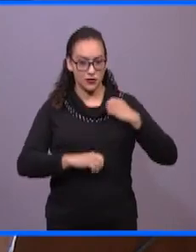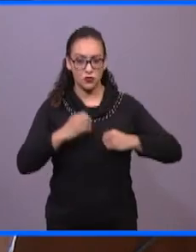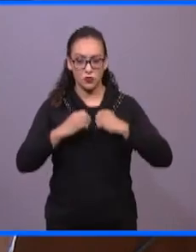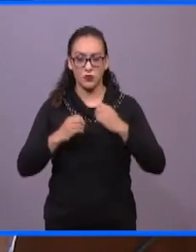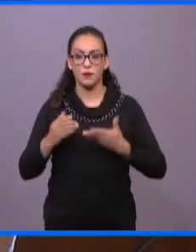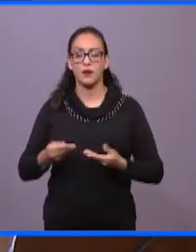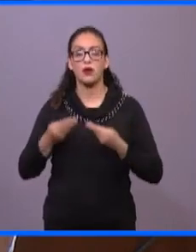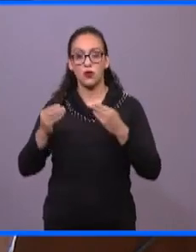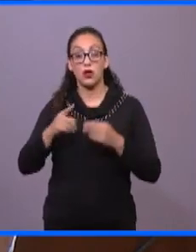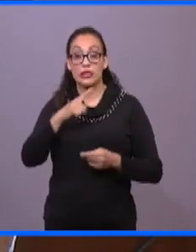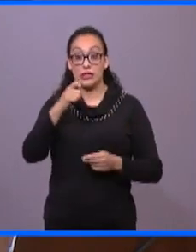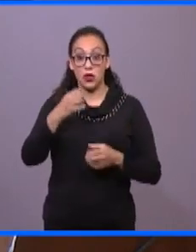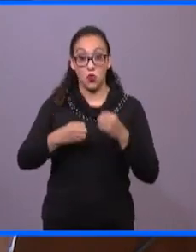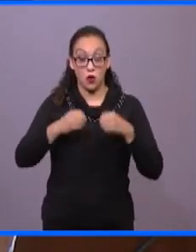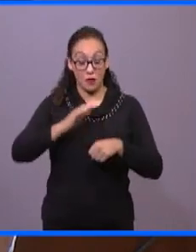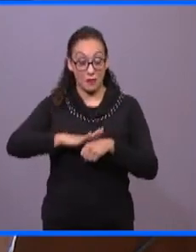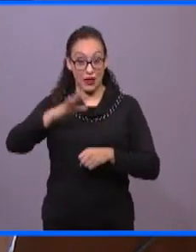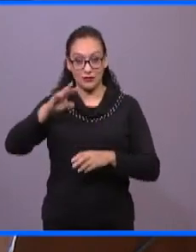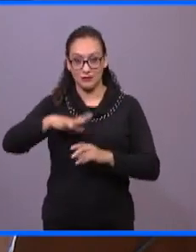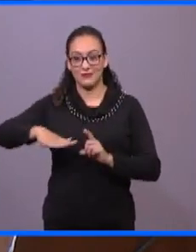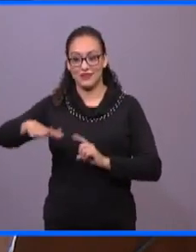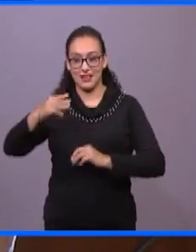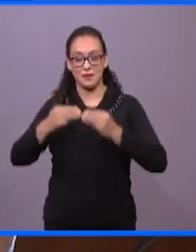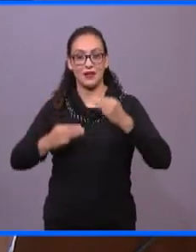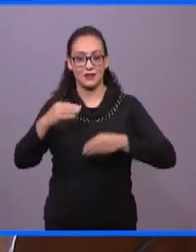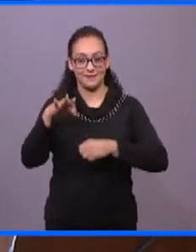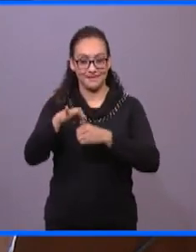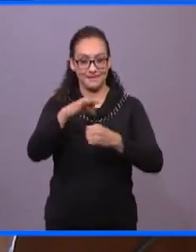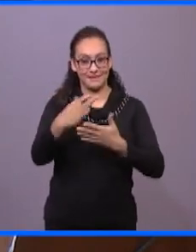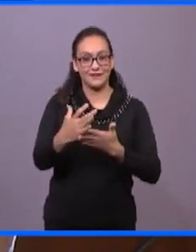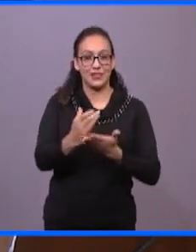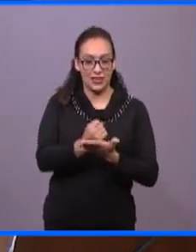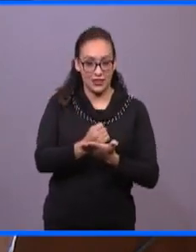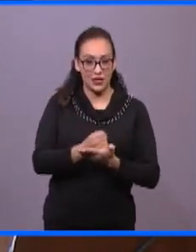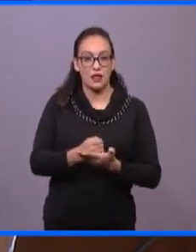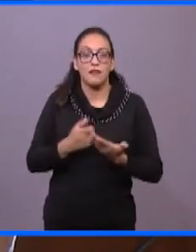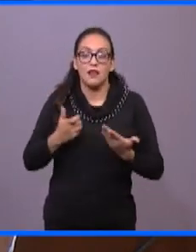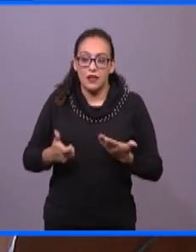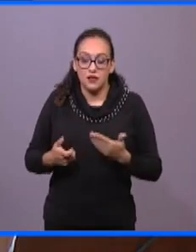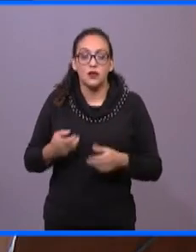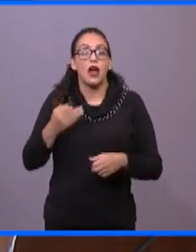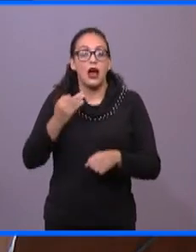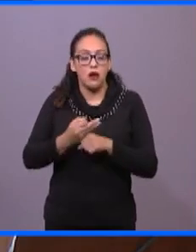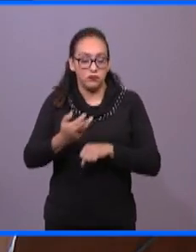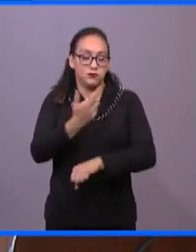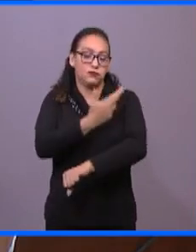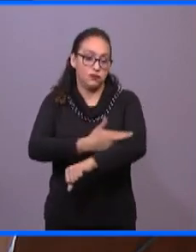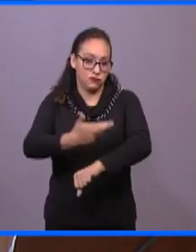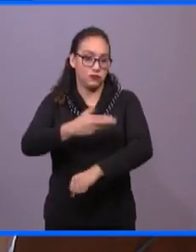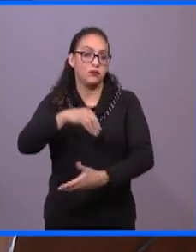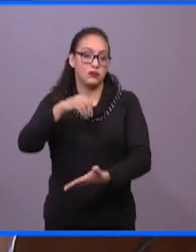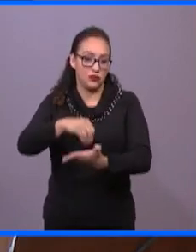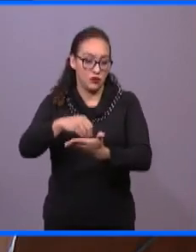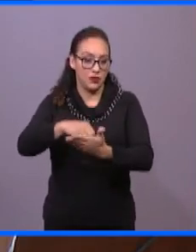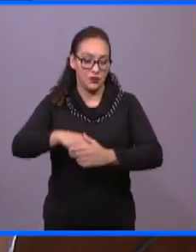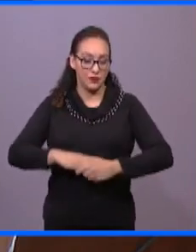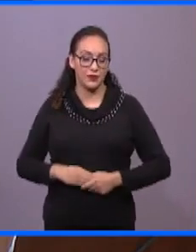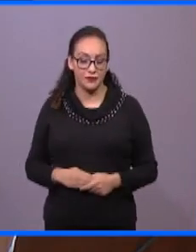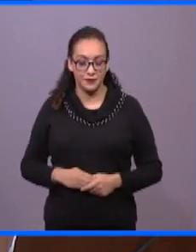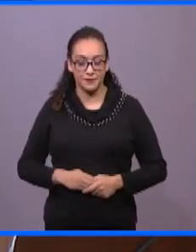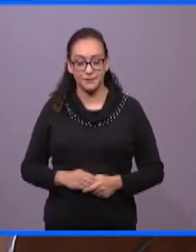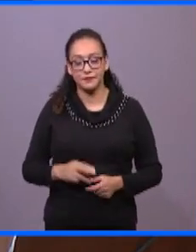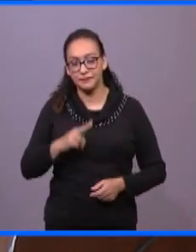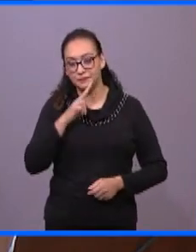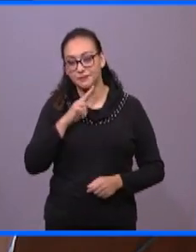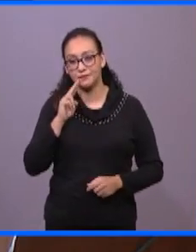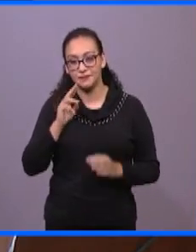más de 100 juicios relacionados con la elección de magistraturas electorales que hoy se encuentran en trámite en la Sala Superior. Para el